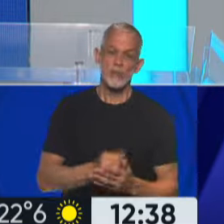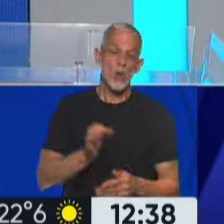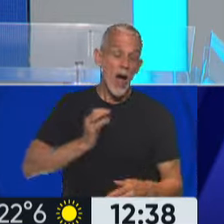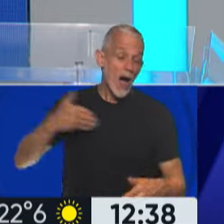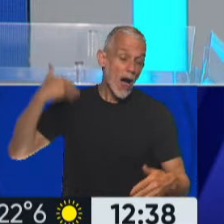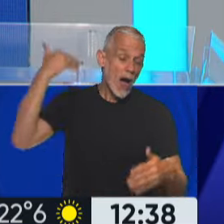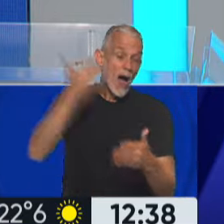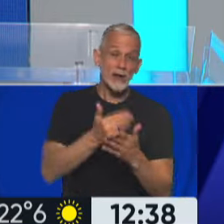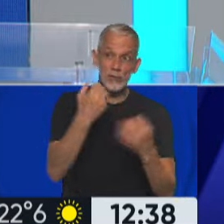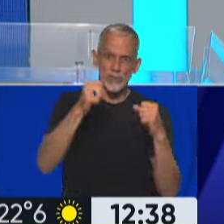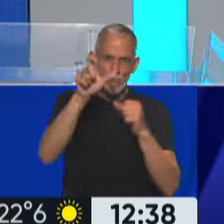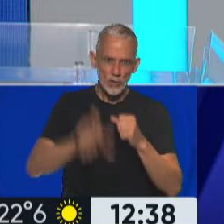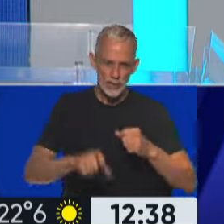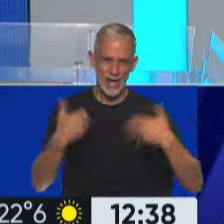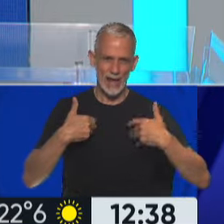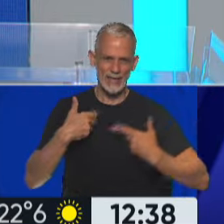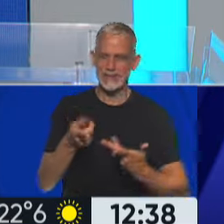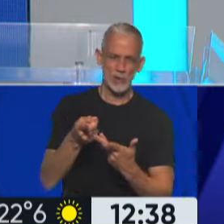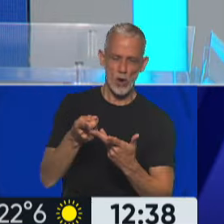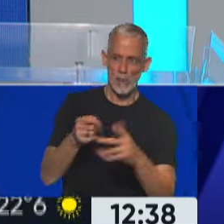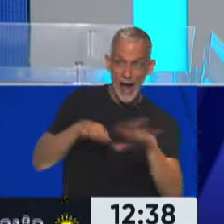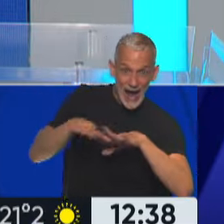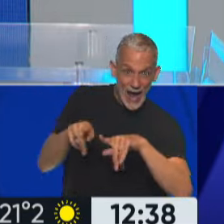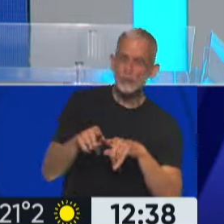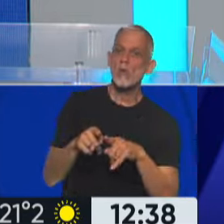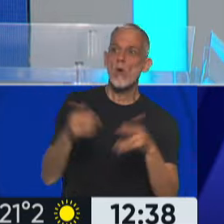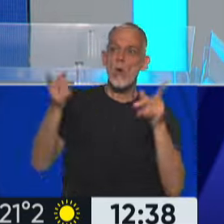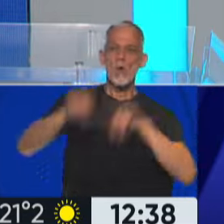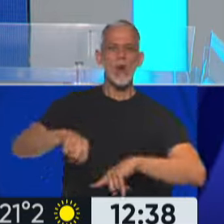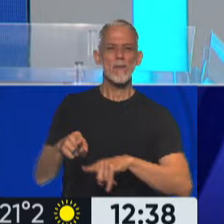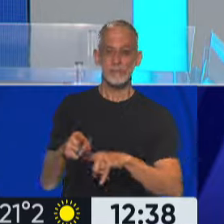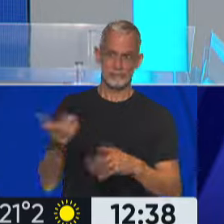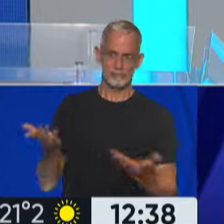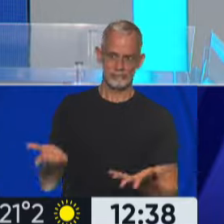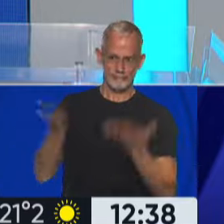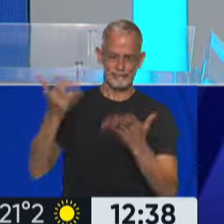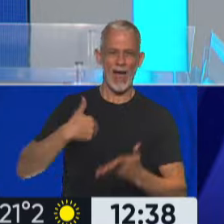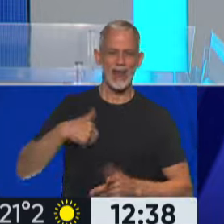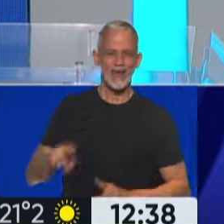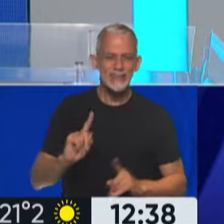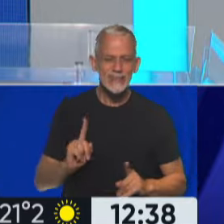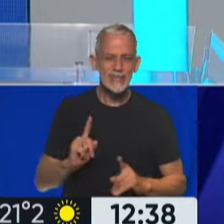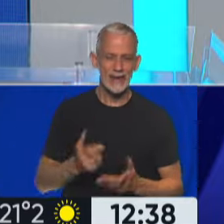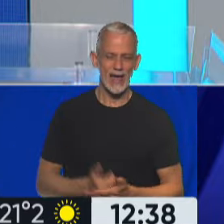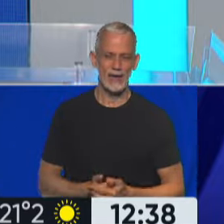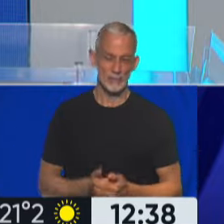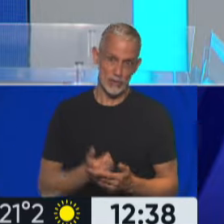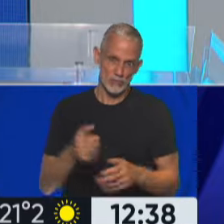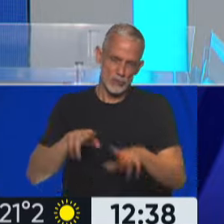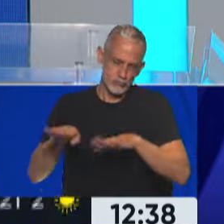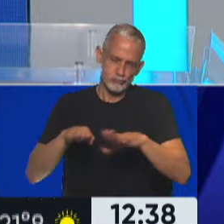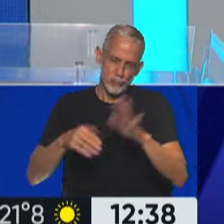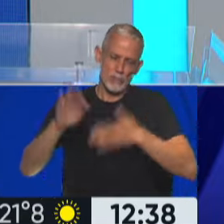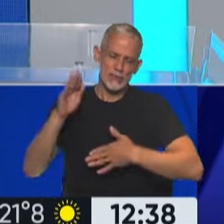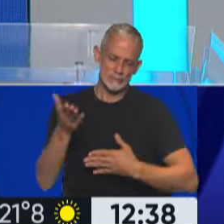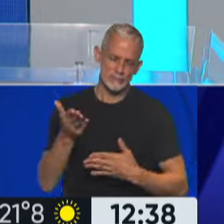años que un deportista Argentino en el automovilismo no vuelve a poner en el lugar que se merecía al deporte uno de los deportes